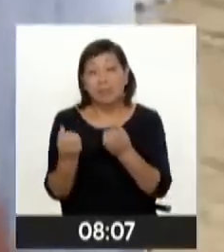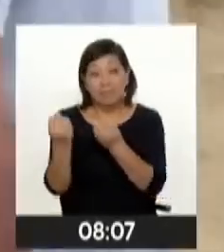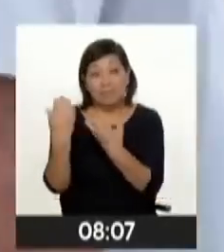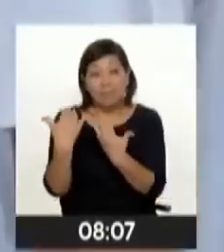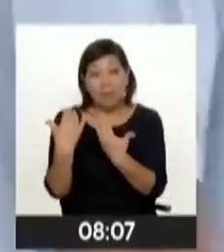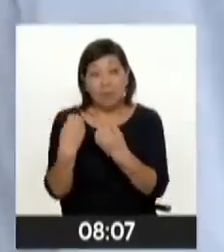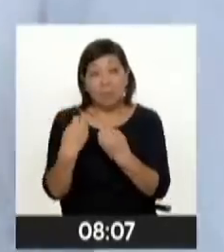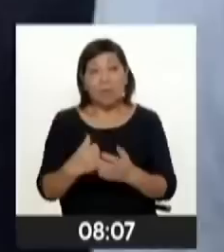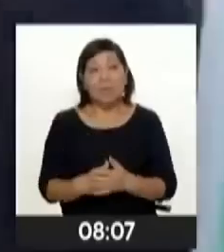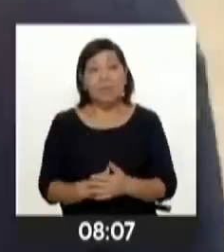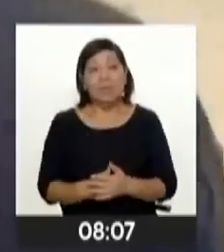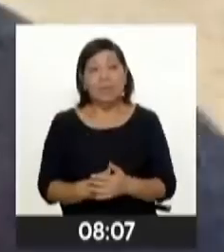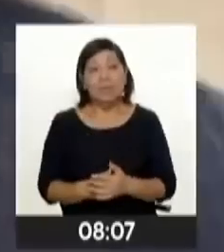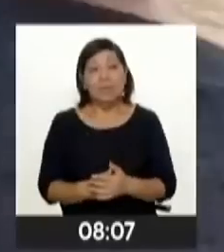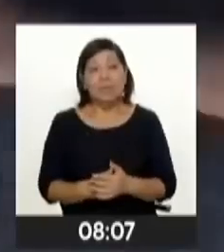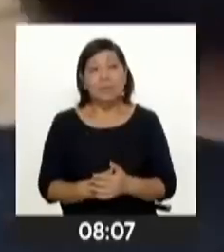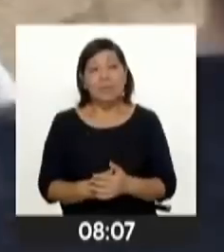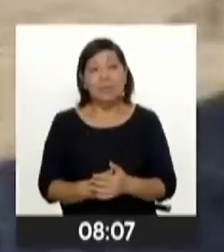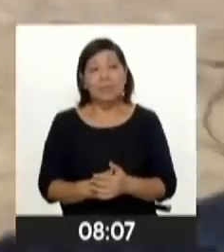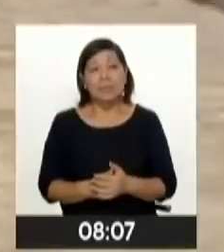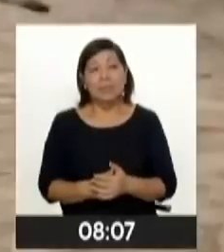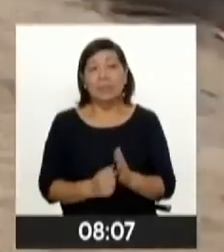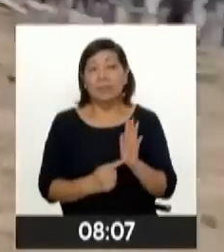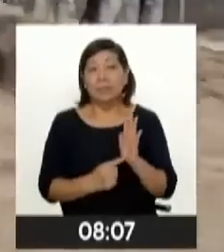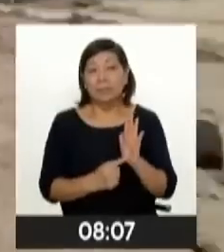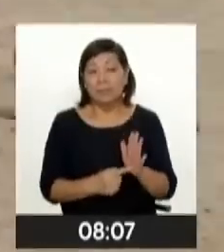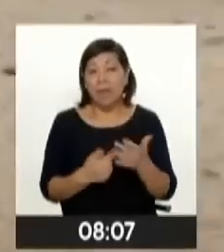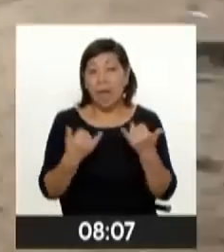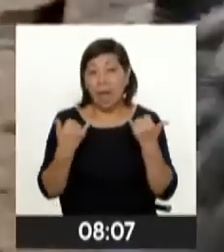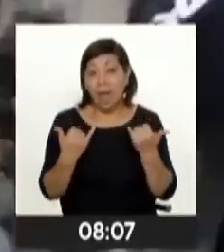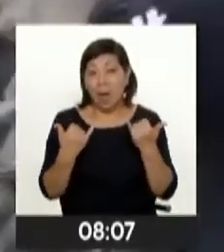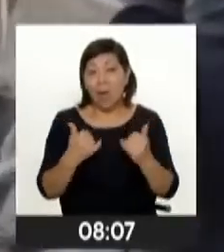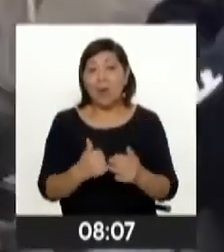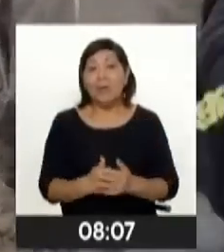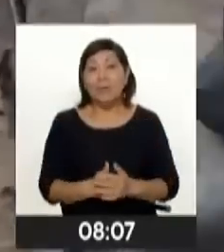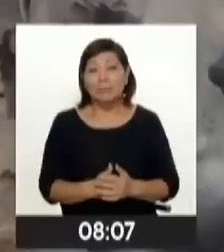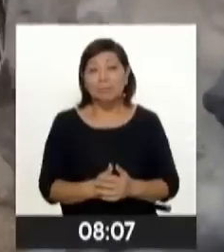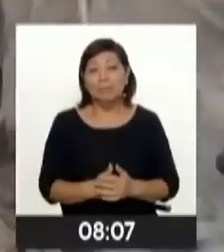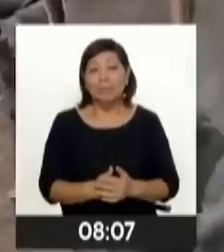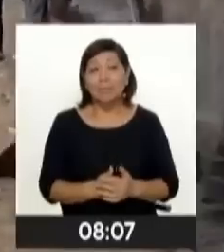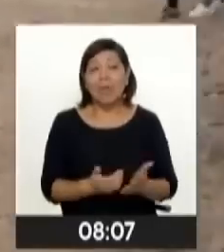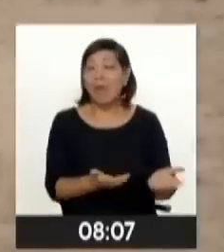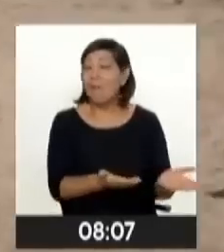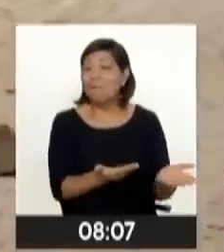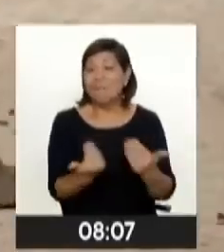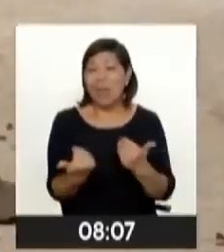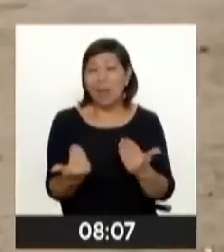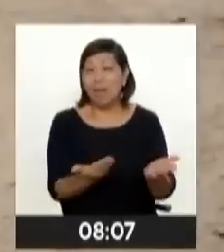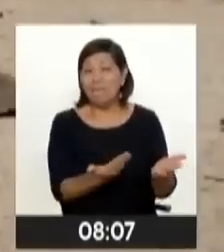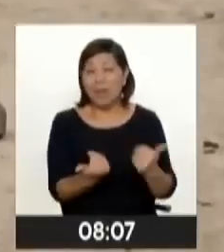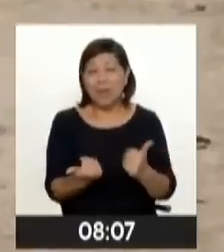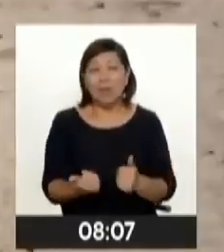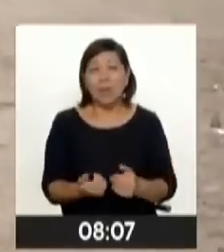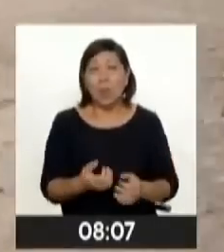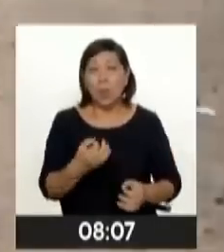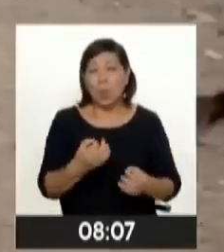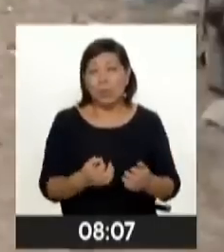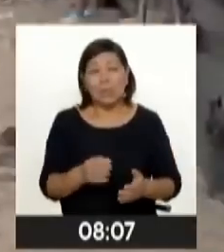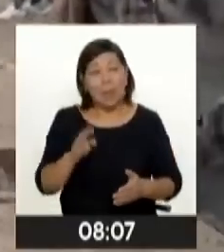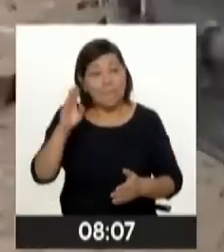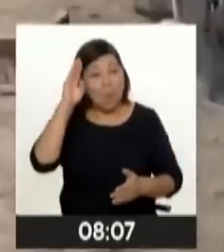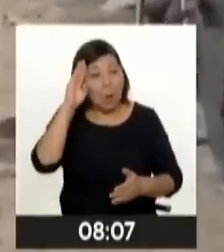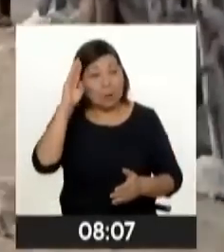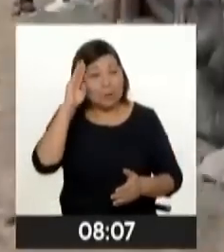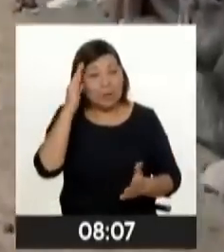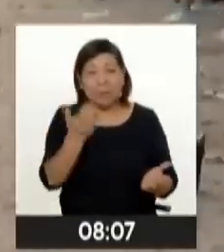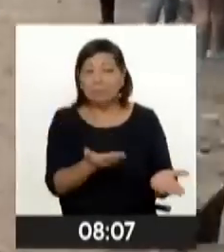información que se precisa en este momento, ¿no? Un desalojo que se ha ordenado ya por el Poder Judicial, interviene la Policía